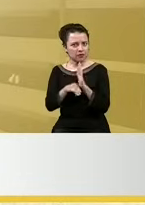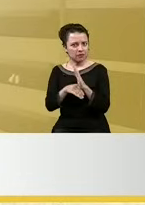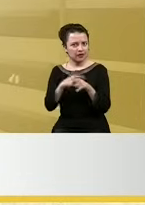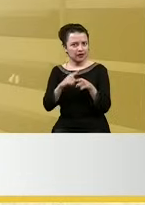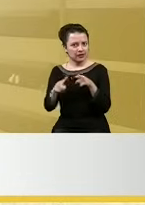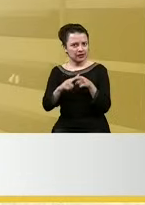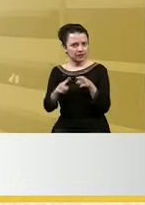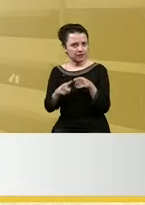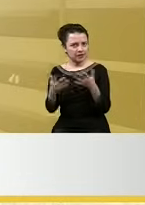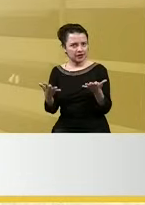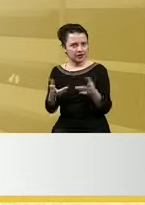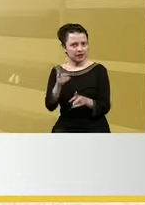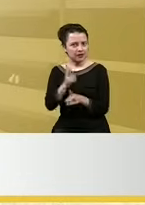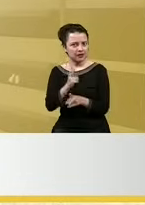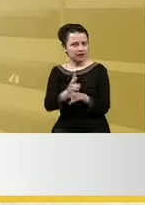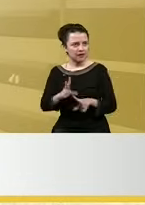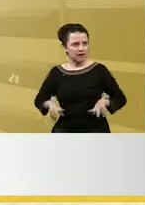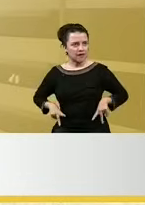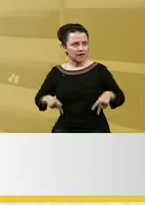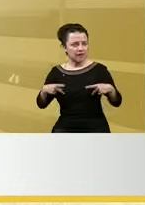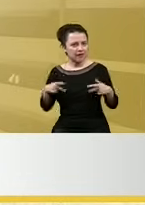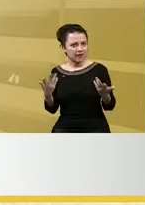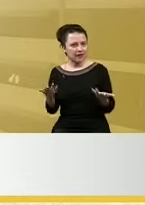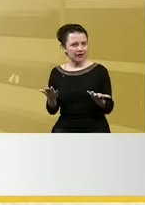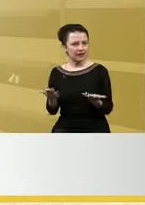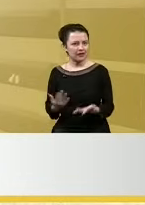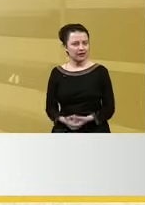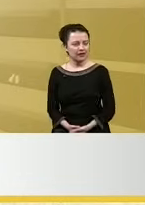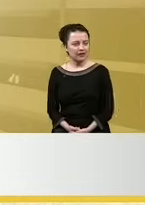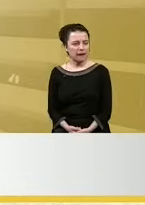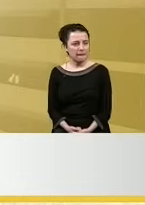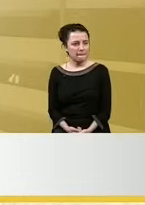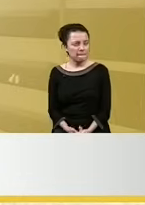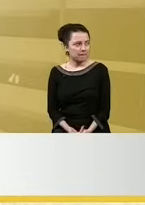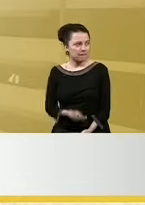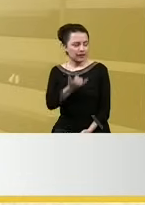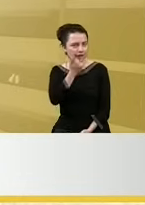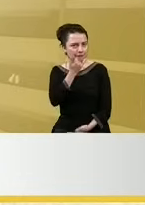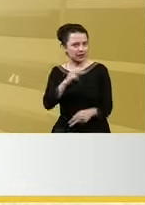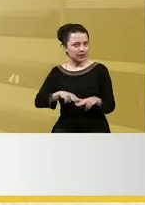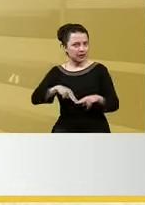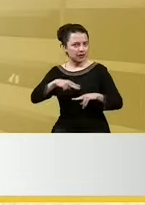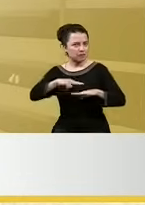riesgo la vida, no, de él. Incluso, impresionante. ¿Qué